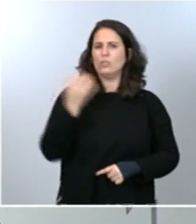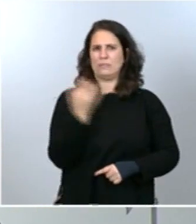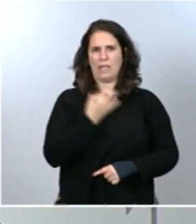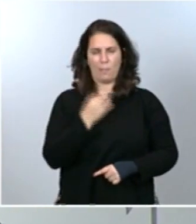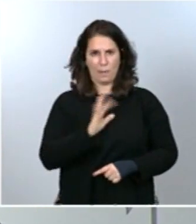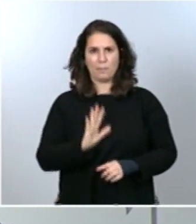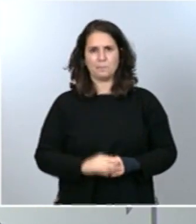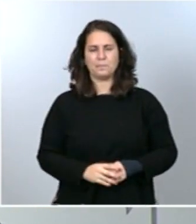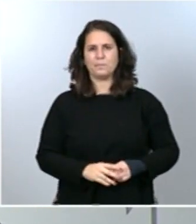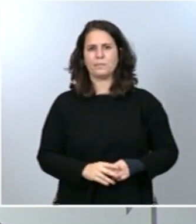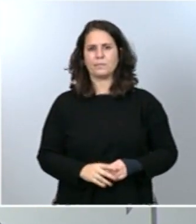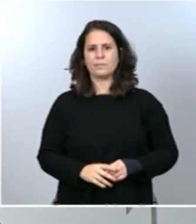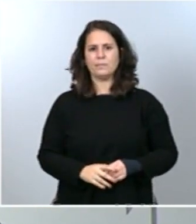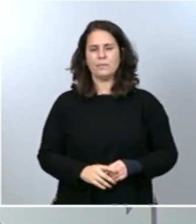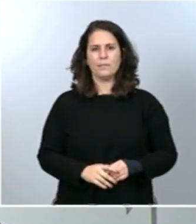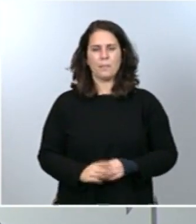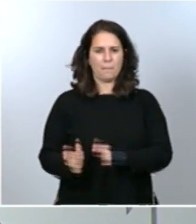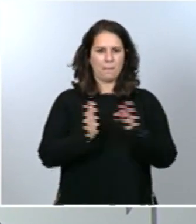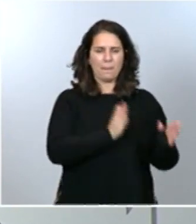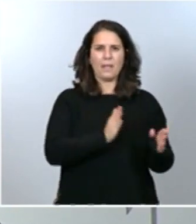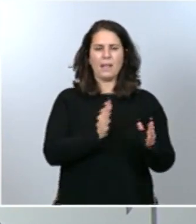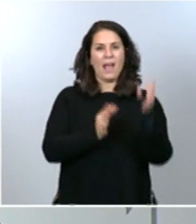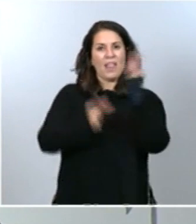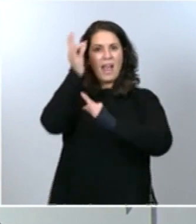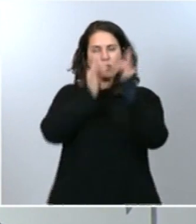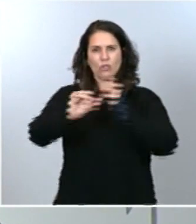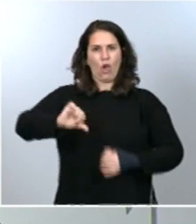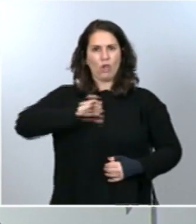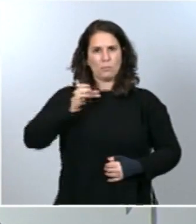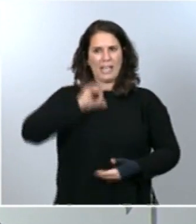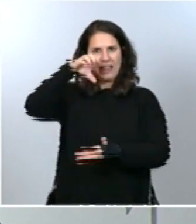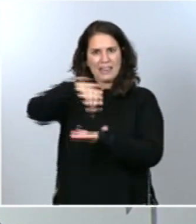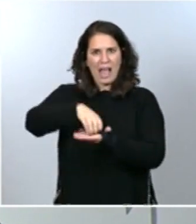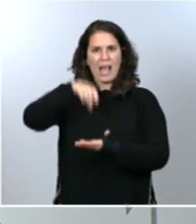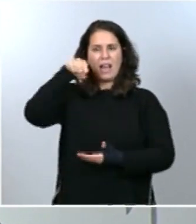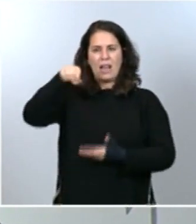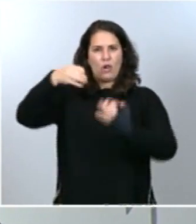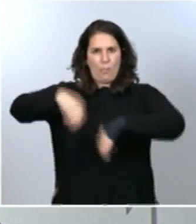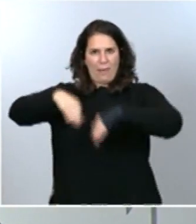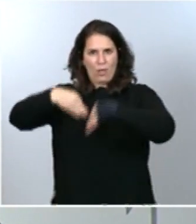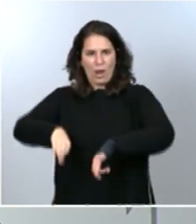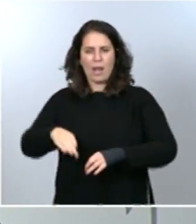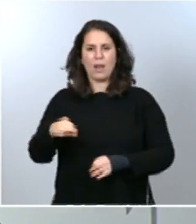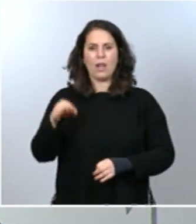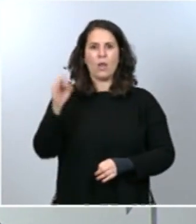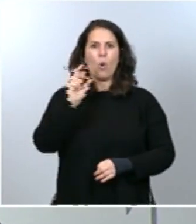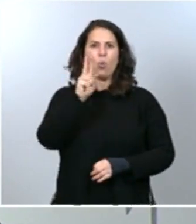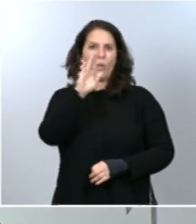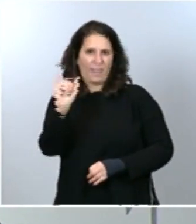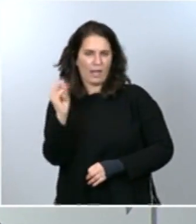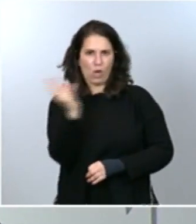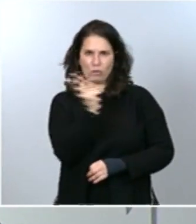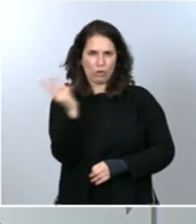los datos asistenciales de hospitalización tanto como en un ci comentarles que se produce